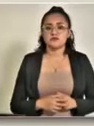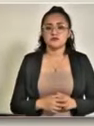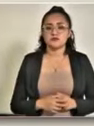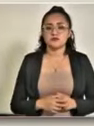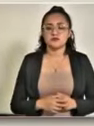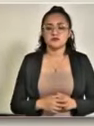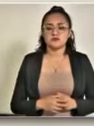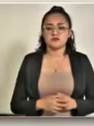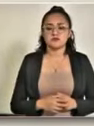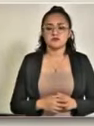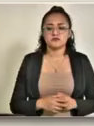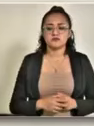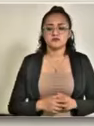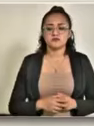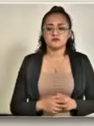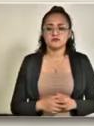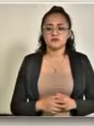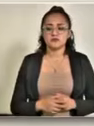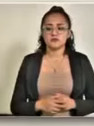Doctor